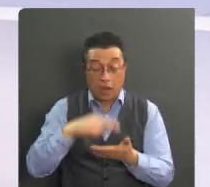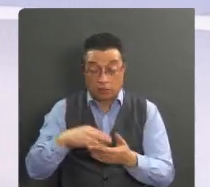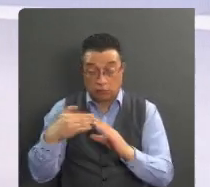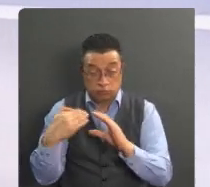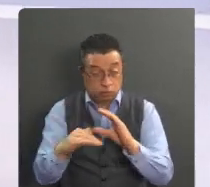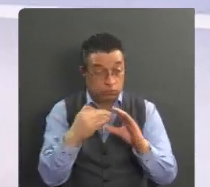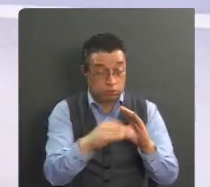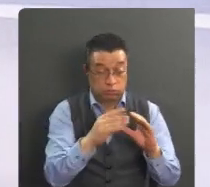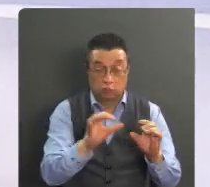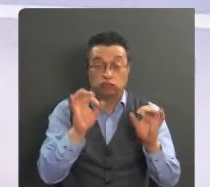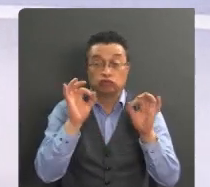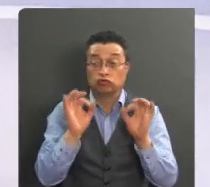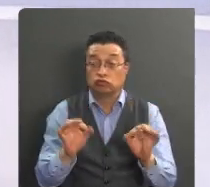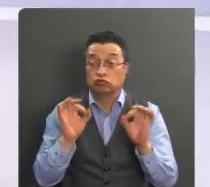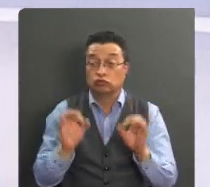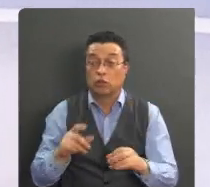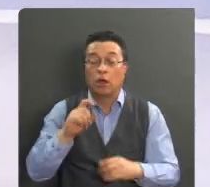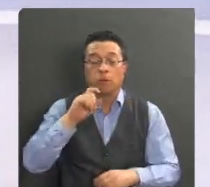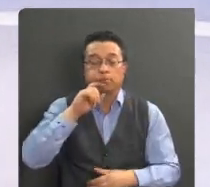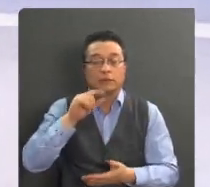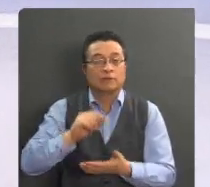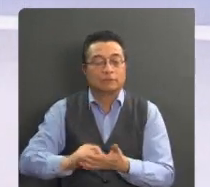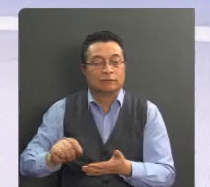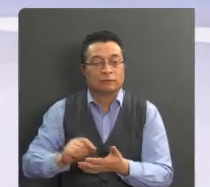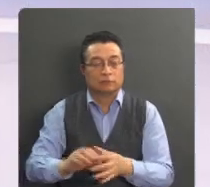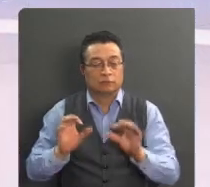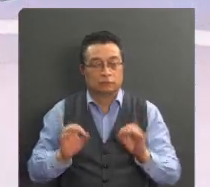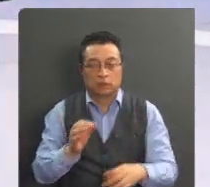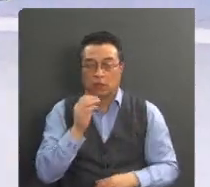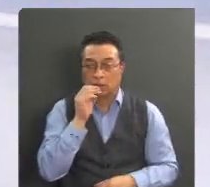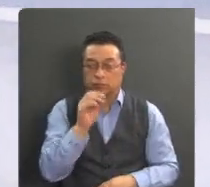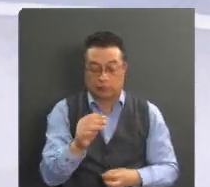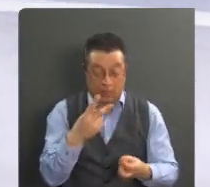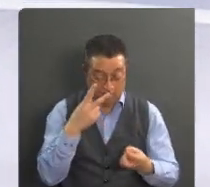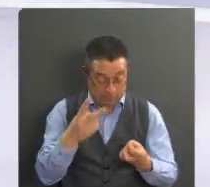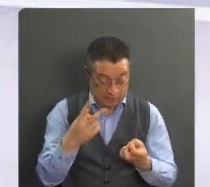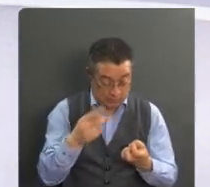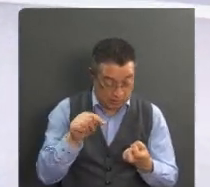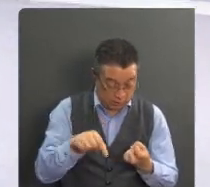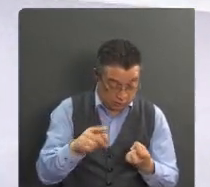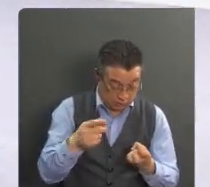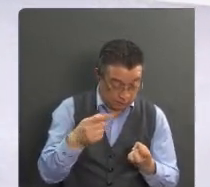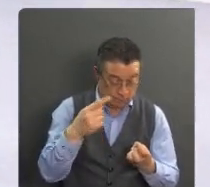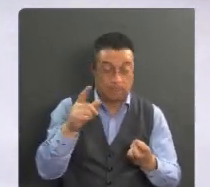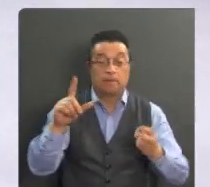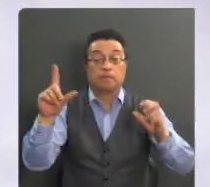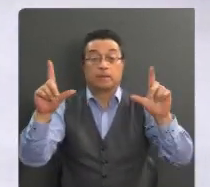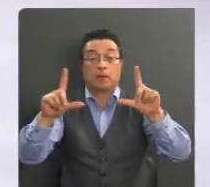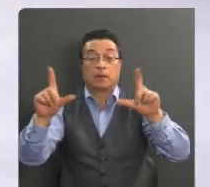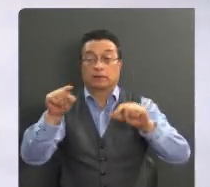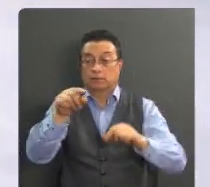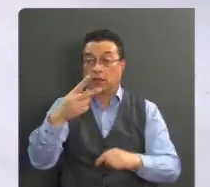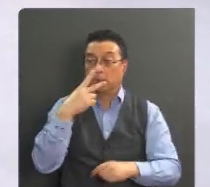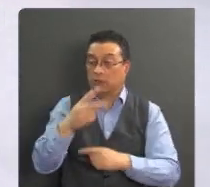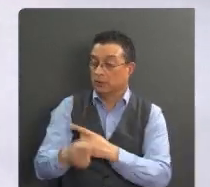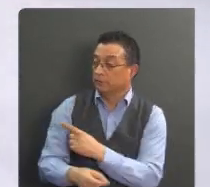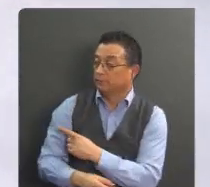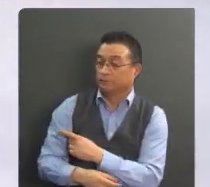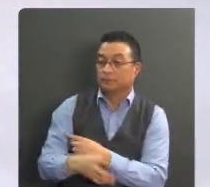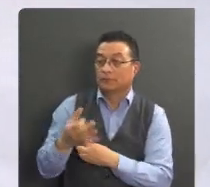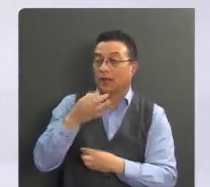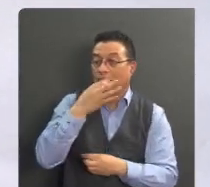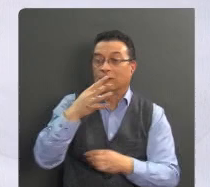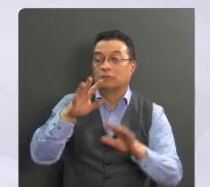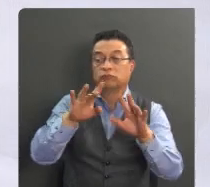cuerpo entero a quien las escribió, a quien las redactó. Y vamos a revisarlo aquí en nuestra pantalla gigante. Bueno, lo que se despliega también,